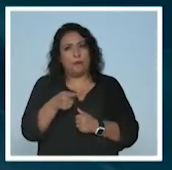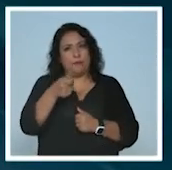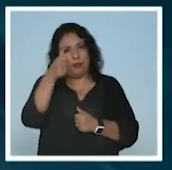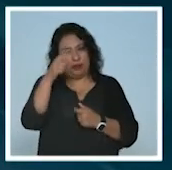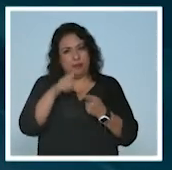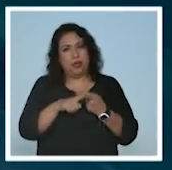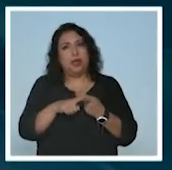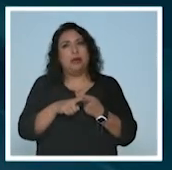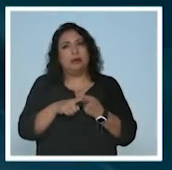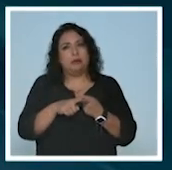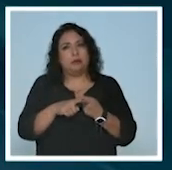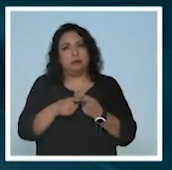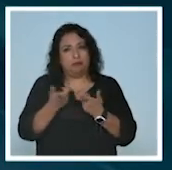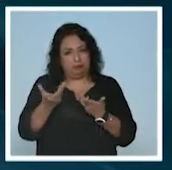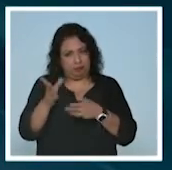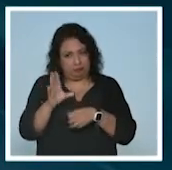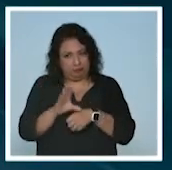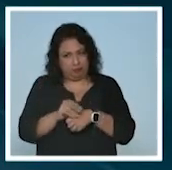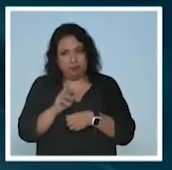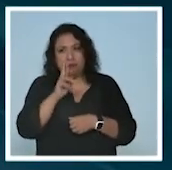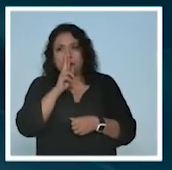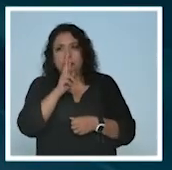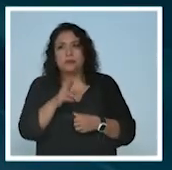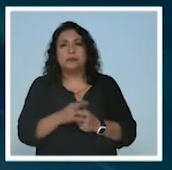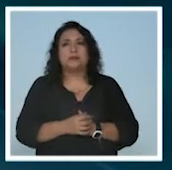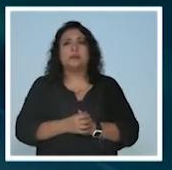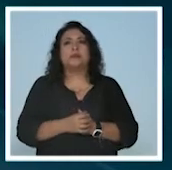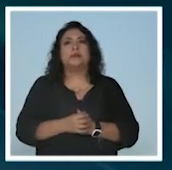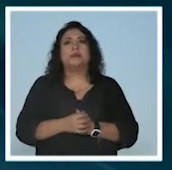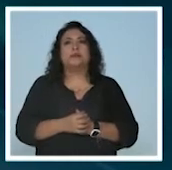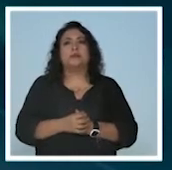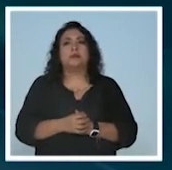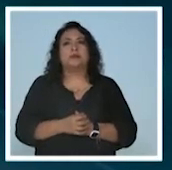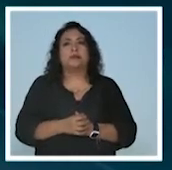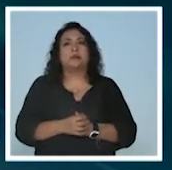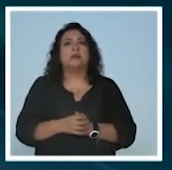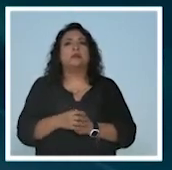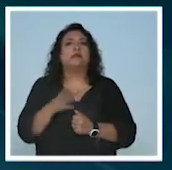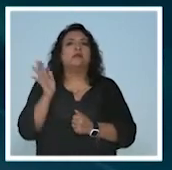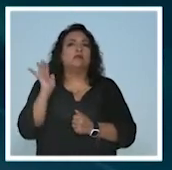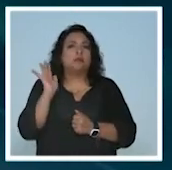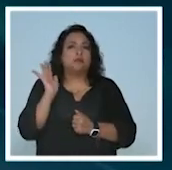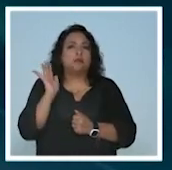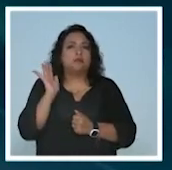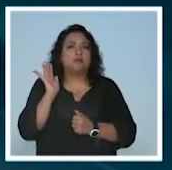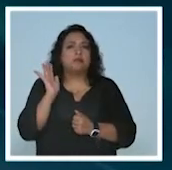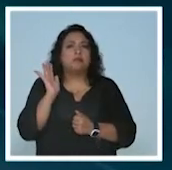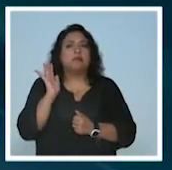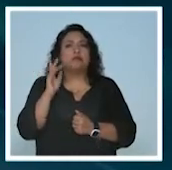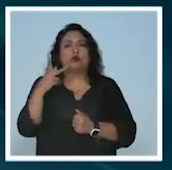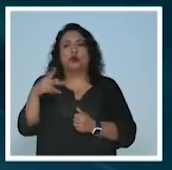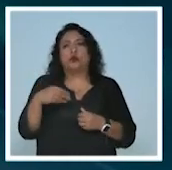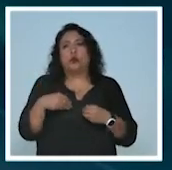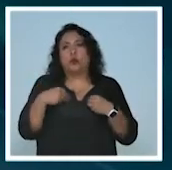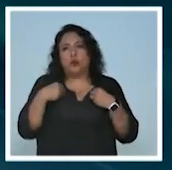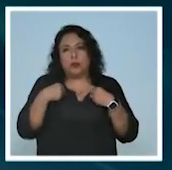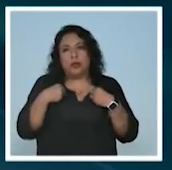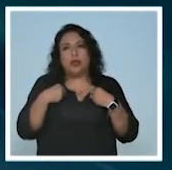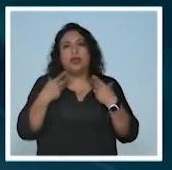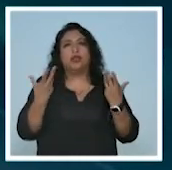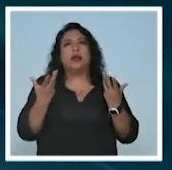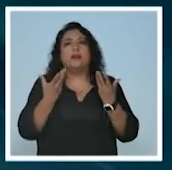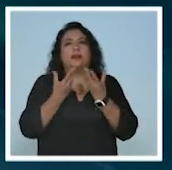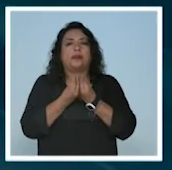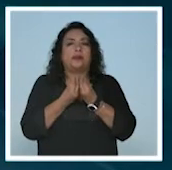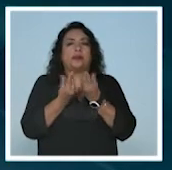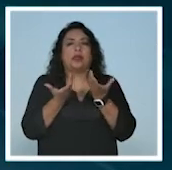primera, si me hace el favor de responderme, sería: si tu vida pertenece o puede pertenecer a algún